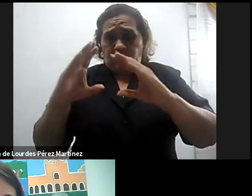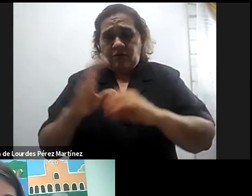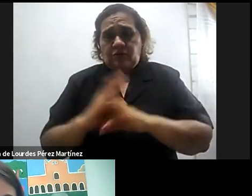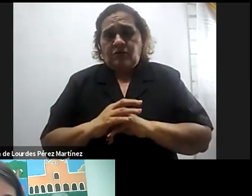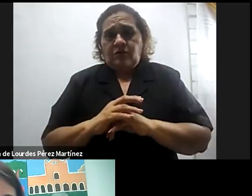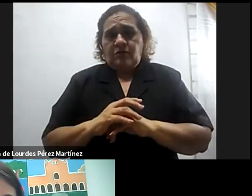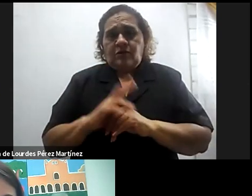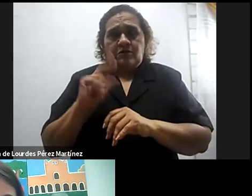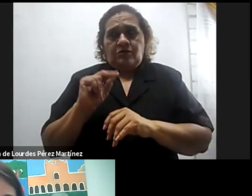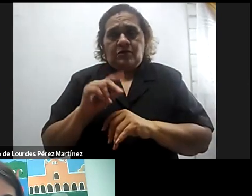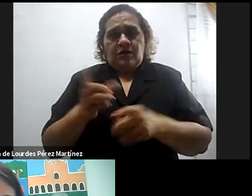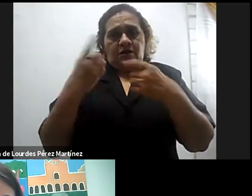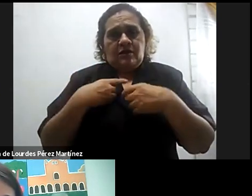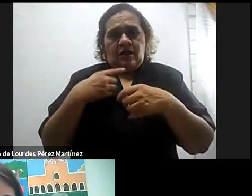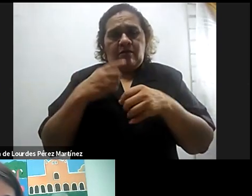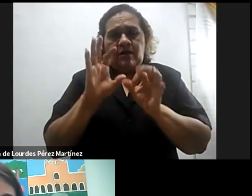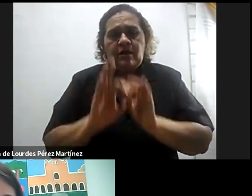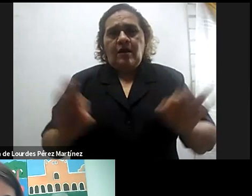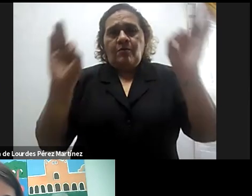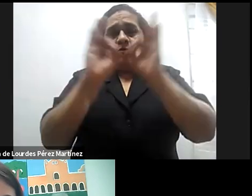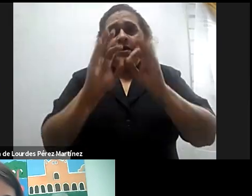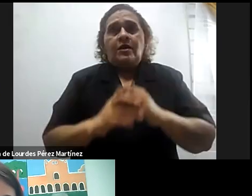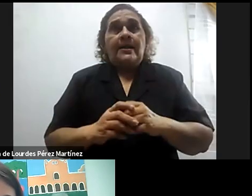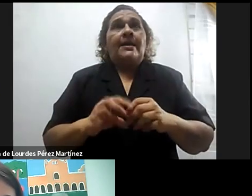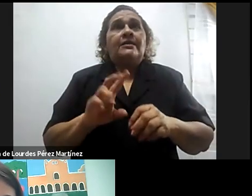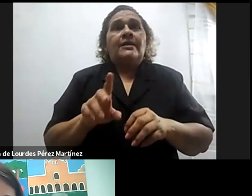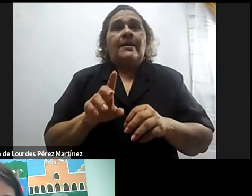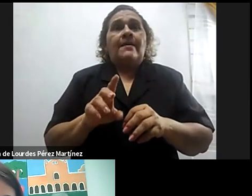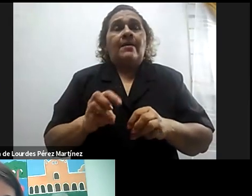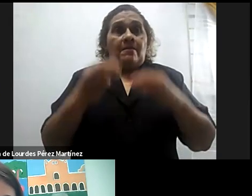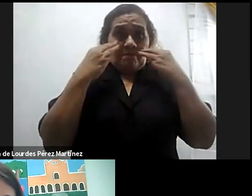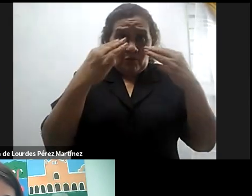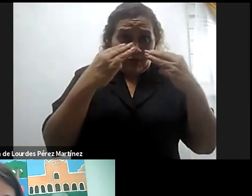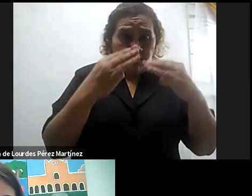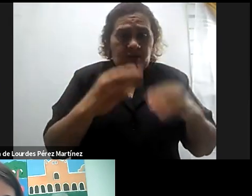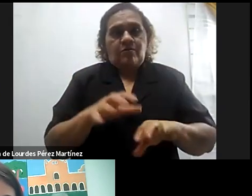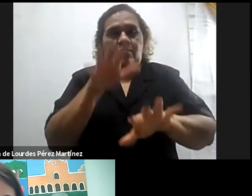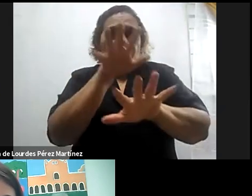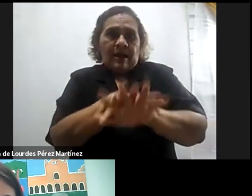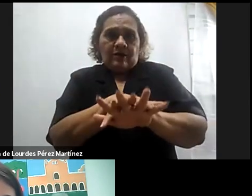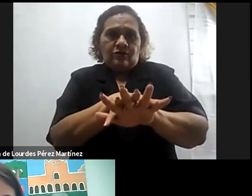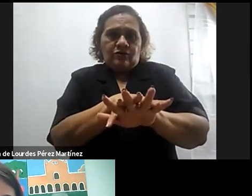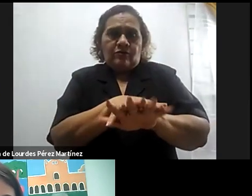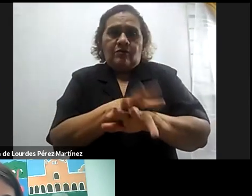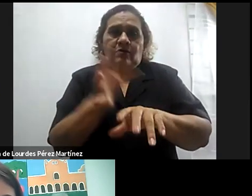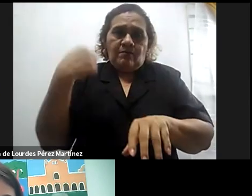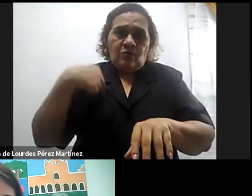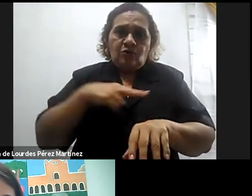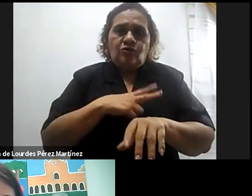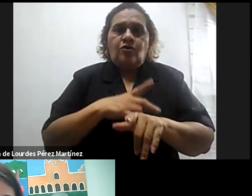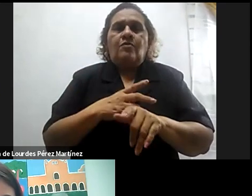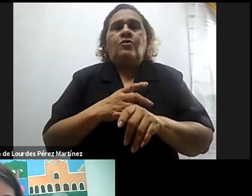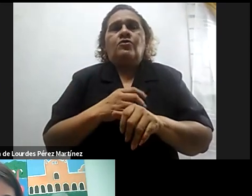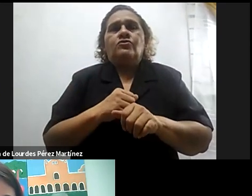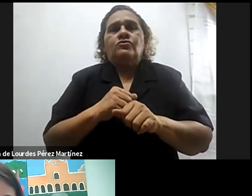dado importancia precisamente a hacer visible la inclusión. Nosotros de alguna manera, pues